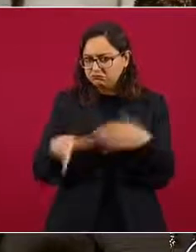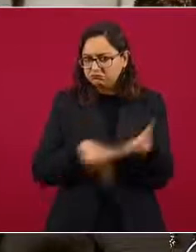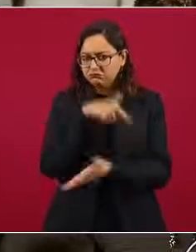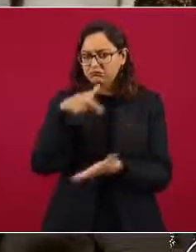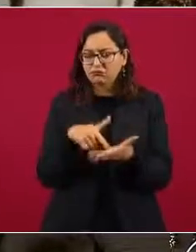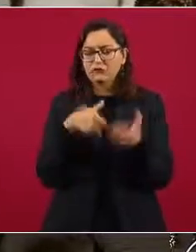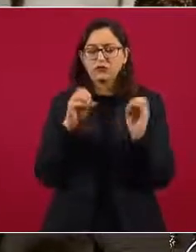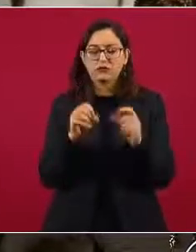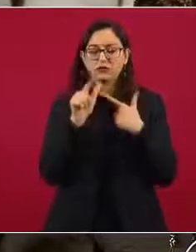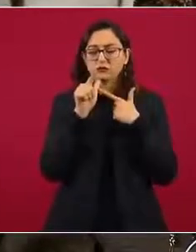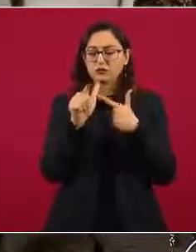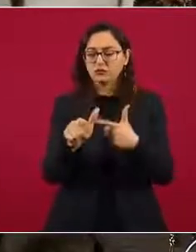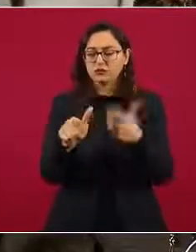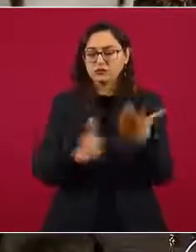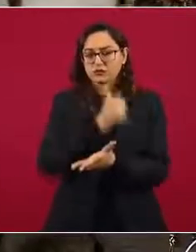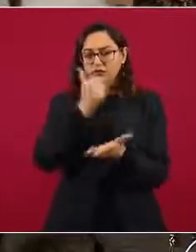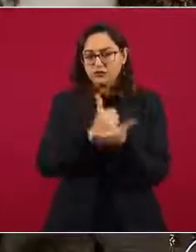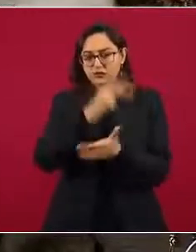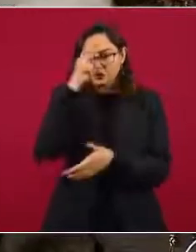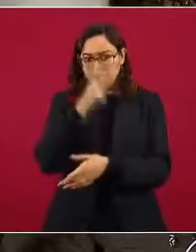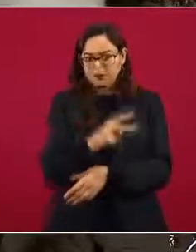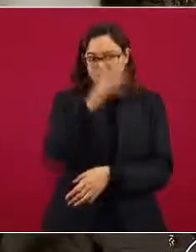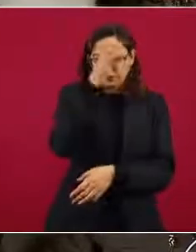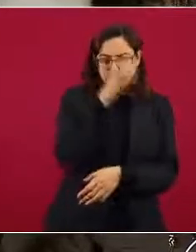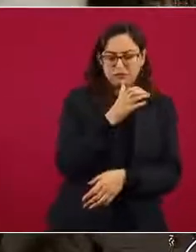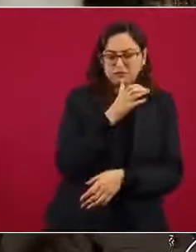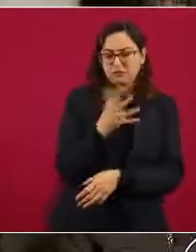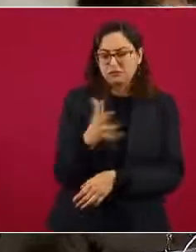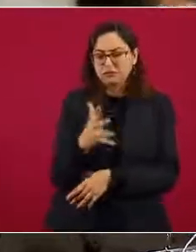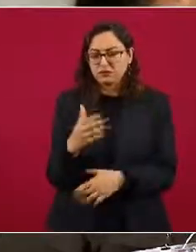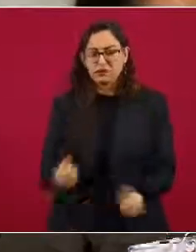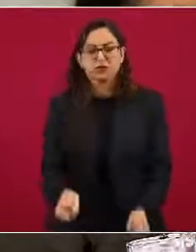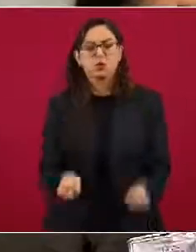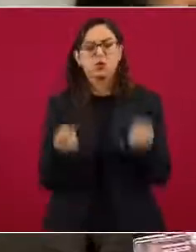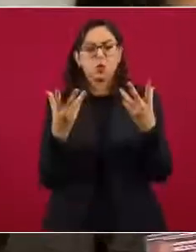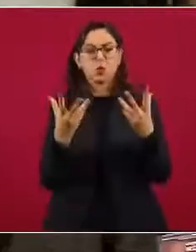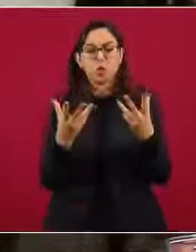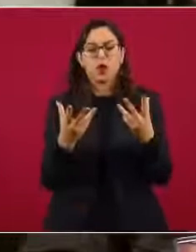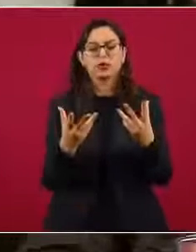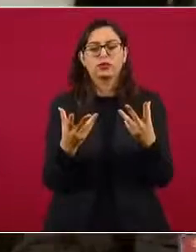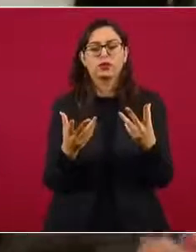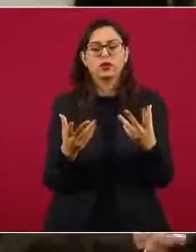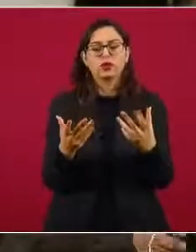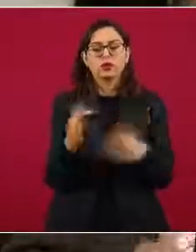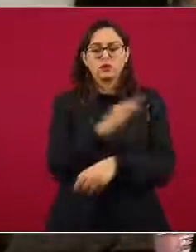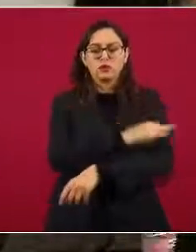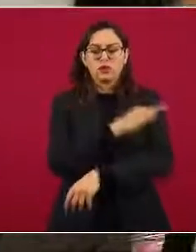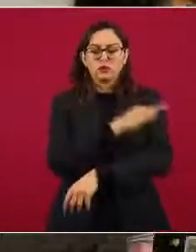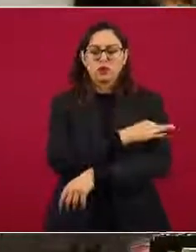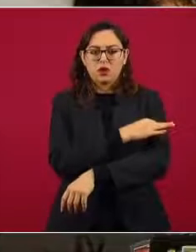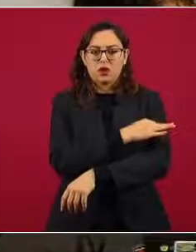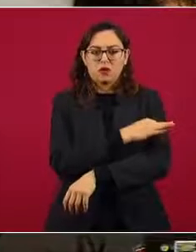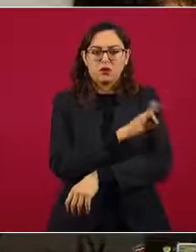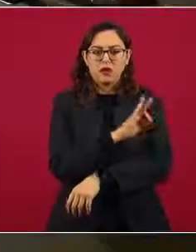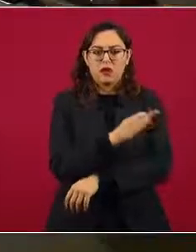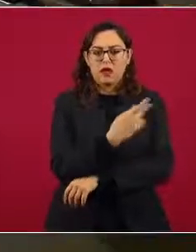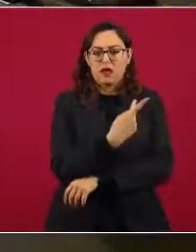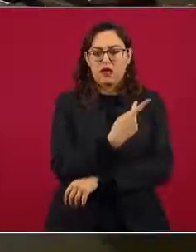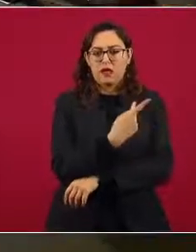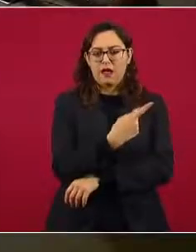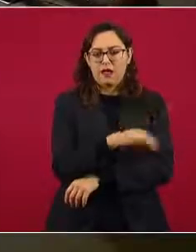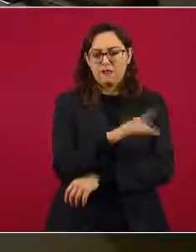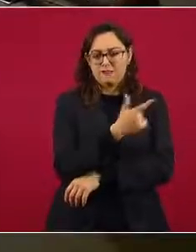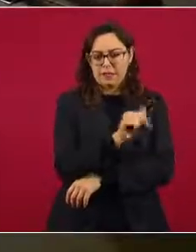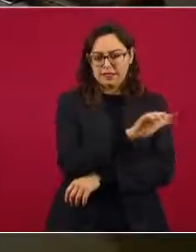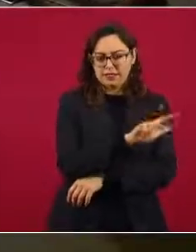Ciudad de México y Coahuila, y si tienen un estimado de cuándo podrían llegar cargamentos de otras vacunas, no solo de Pfizer. Eso